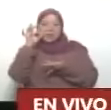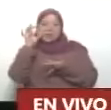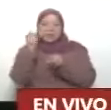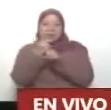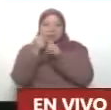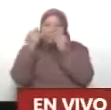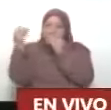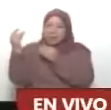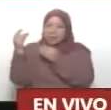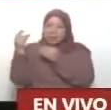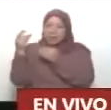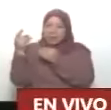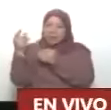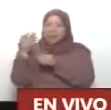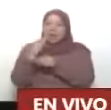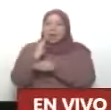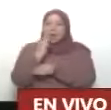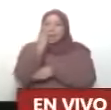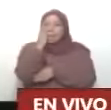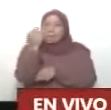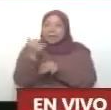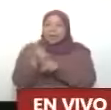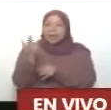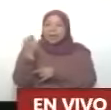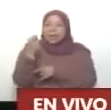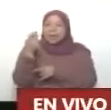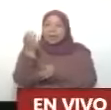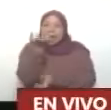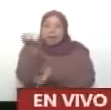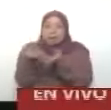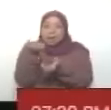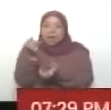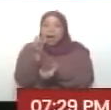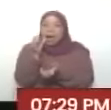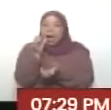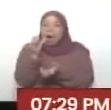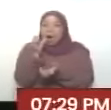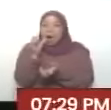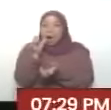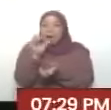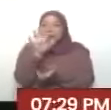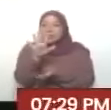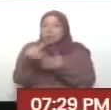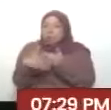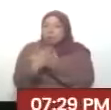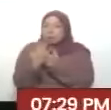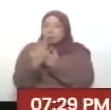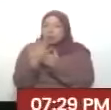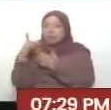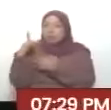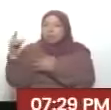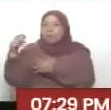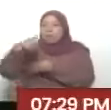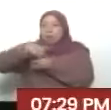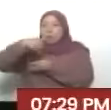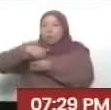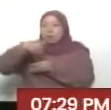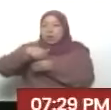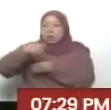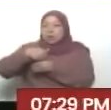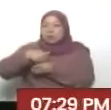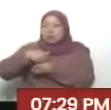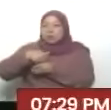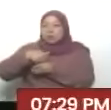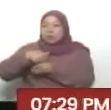Lo prometido es deuda. Aquí está la manga. Estamos hirviendo el agua para preparar el café. 5 de la mañana para ir a votar. Eso